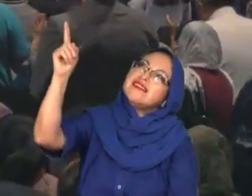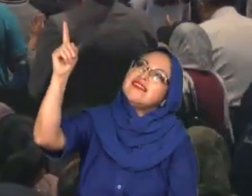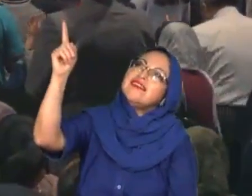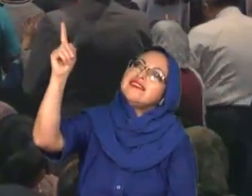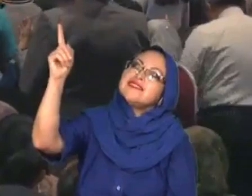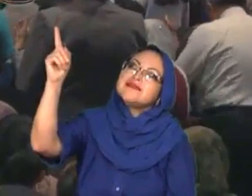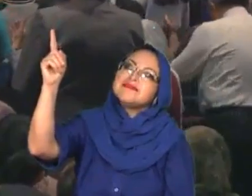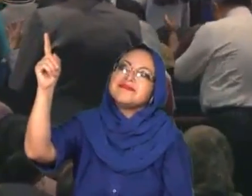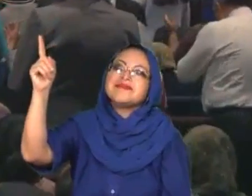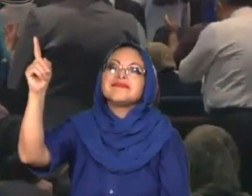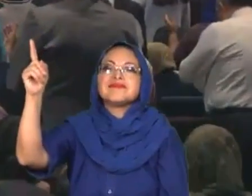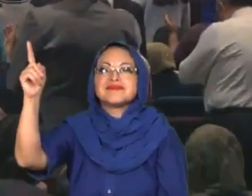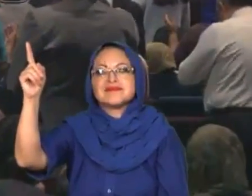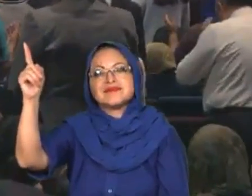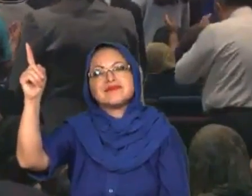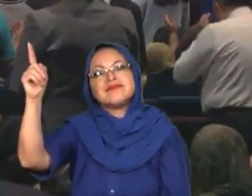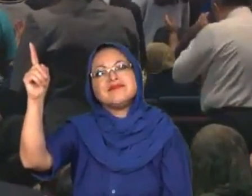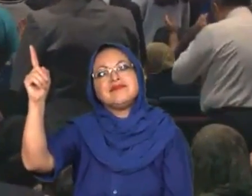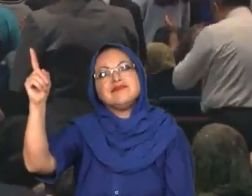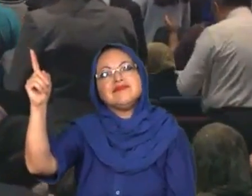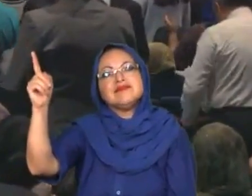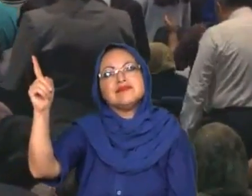amo.